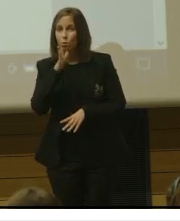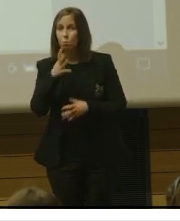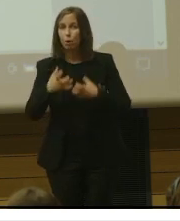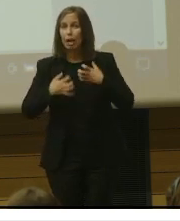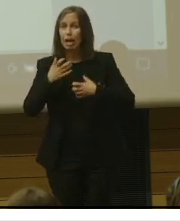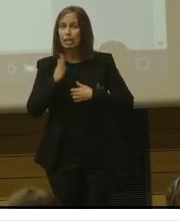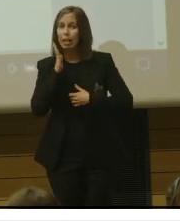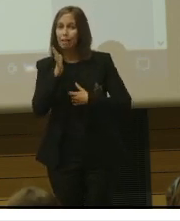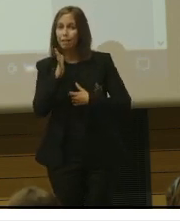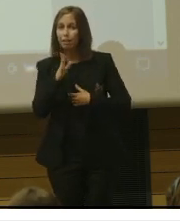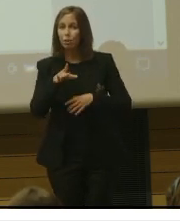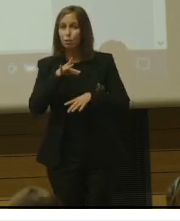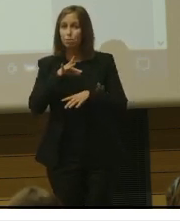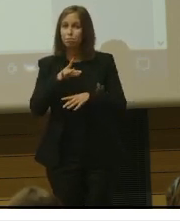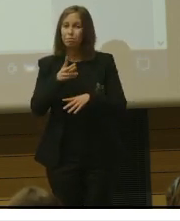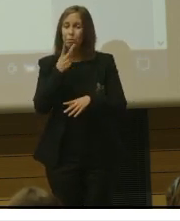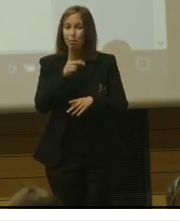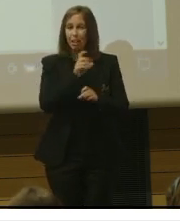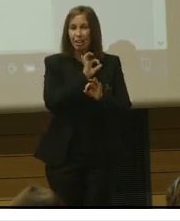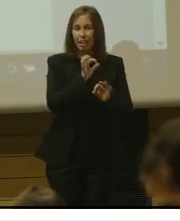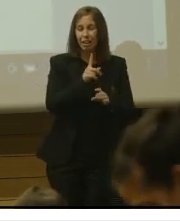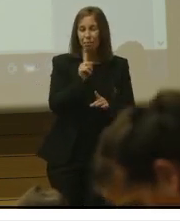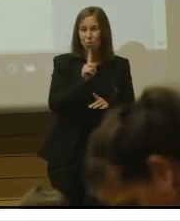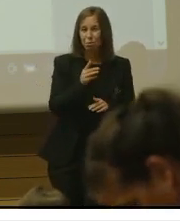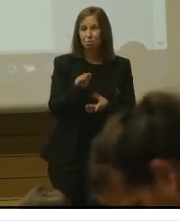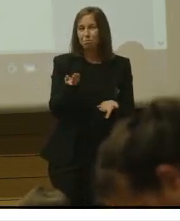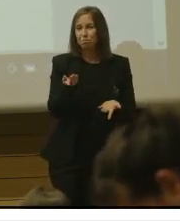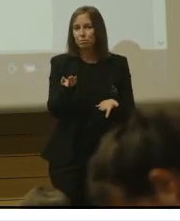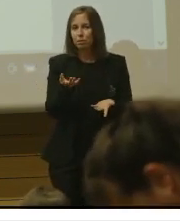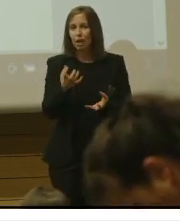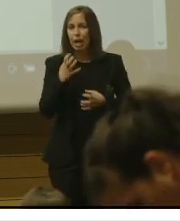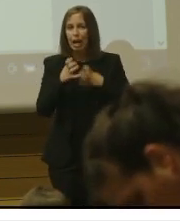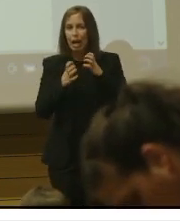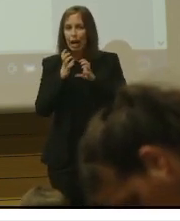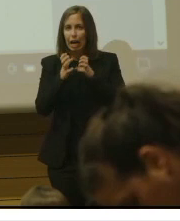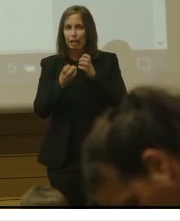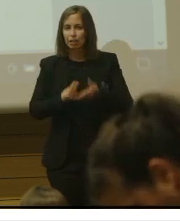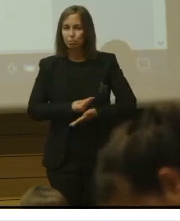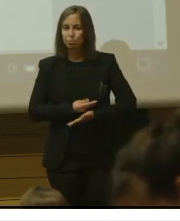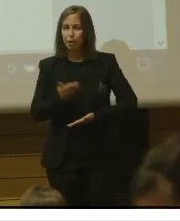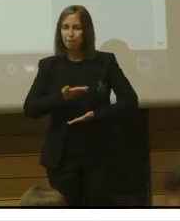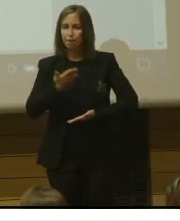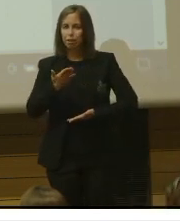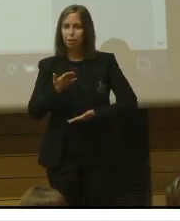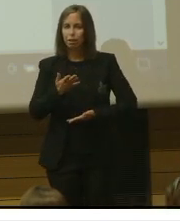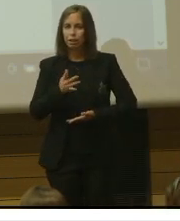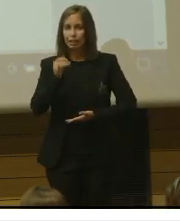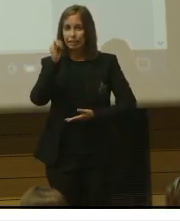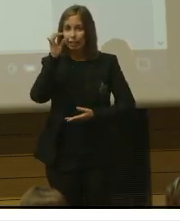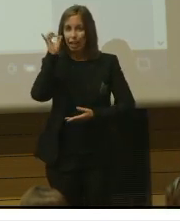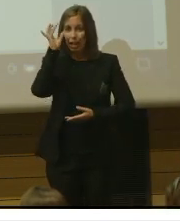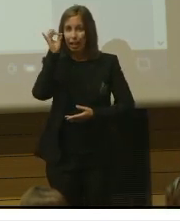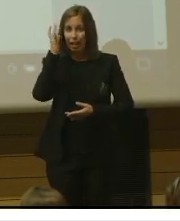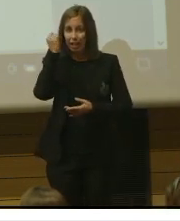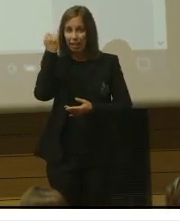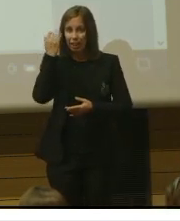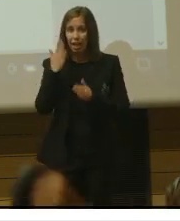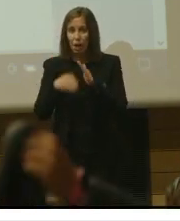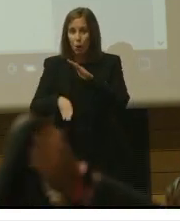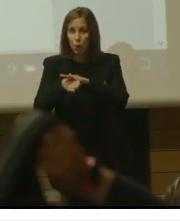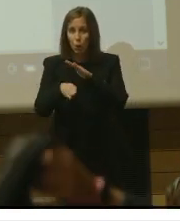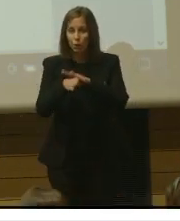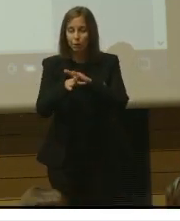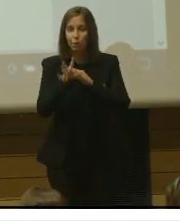es malísima para el feto, ¿no? Claro, esa idea sigue implantada en el ideario común, ¿no? Entonces, muchas mujeres